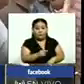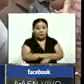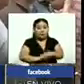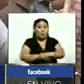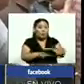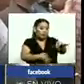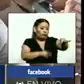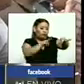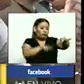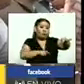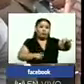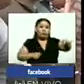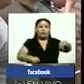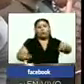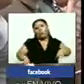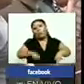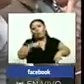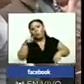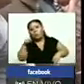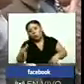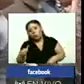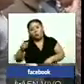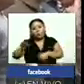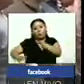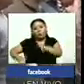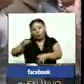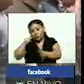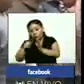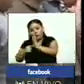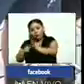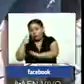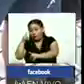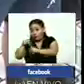administrativas y el resto por disposiciones judiciales